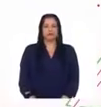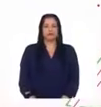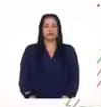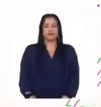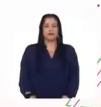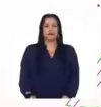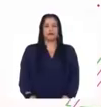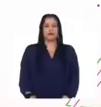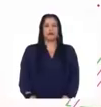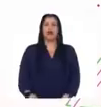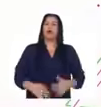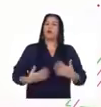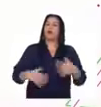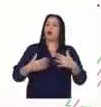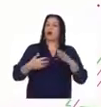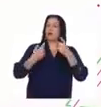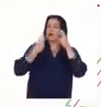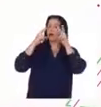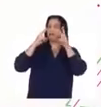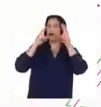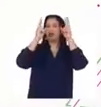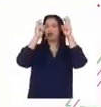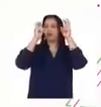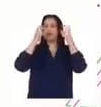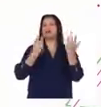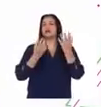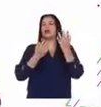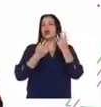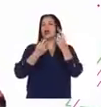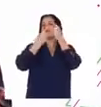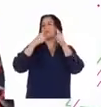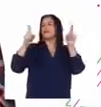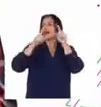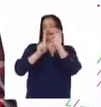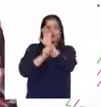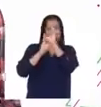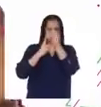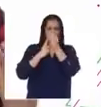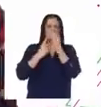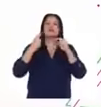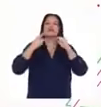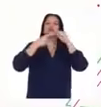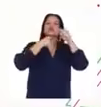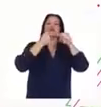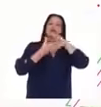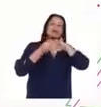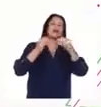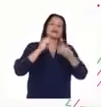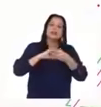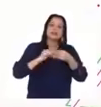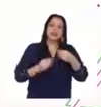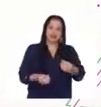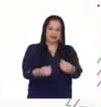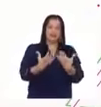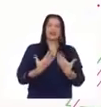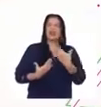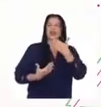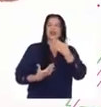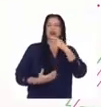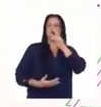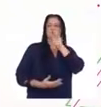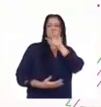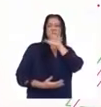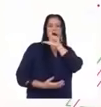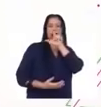Para ver nuestro primer tema sobre diversidad cultural, vamos entonces a comenzar contándoles la historia que nos ha alcanzado William,